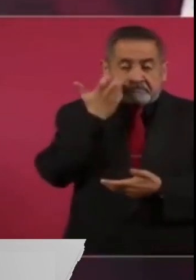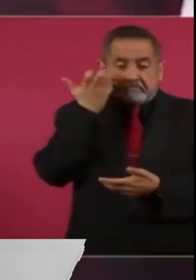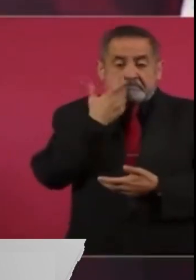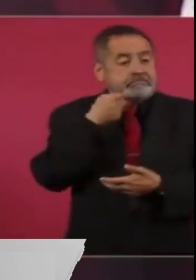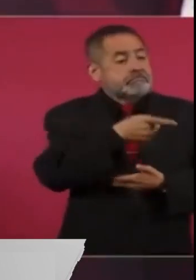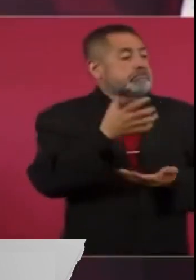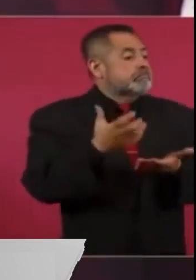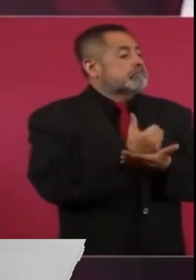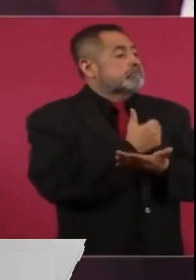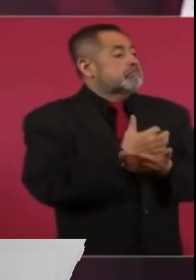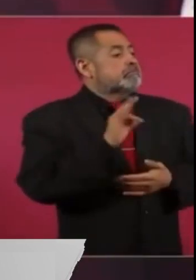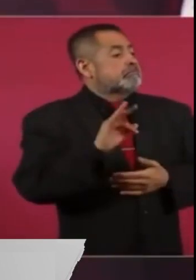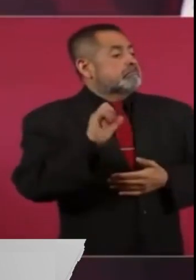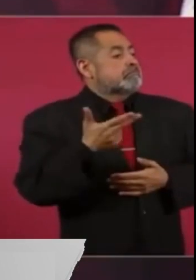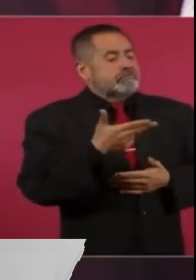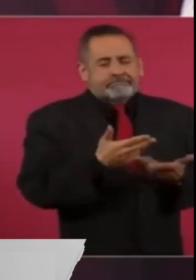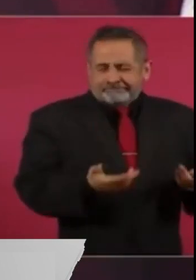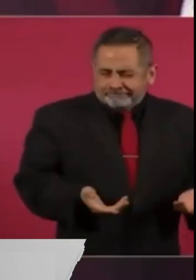Entonces, no lo es todo